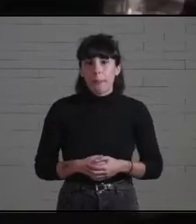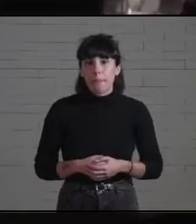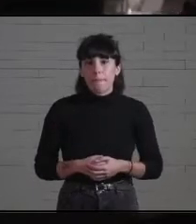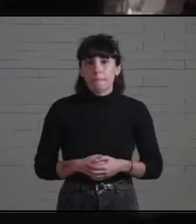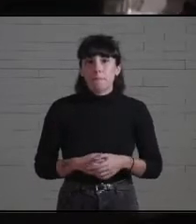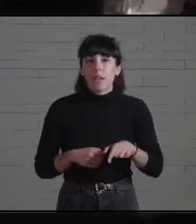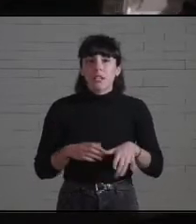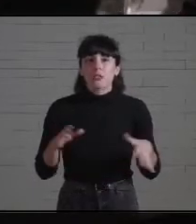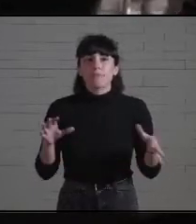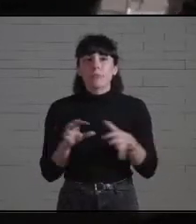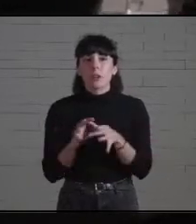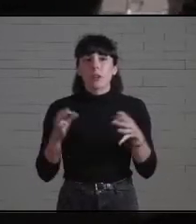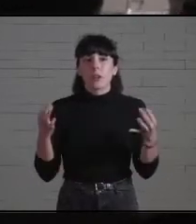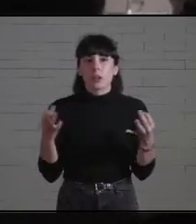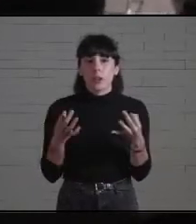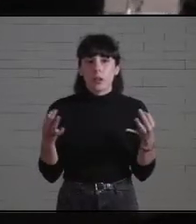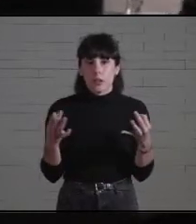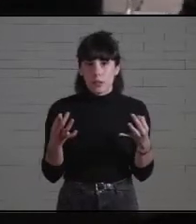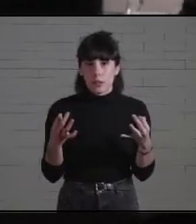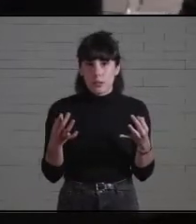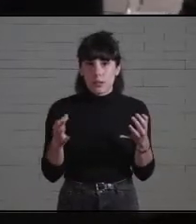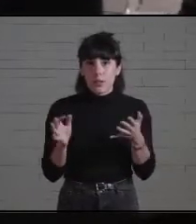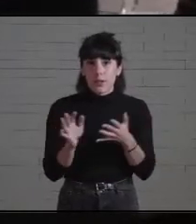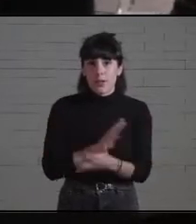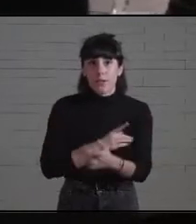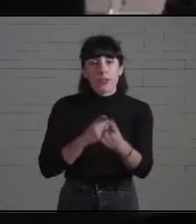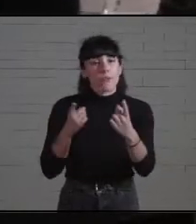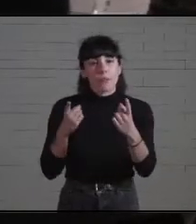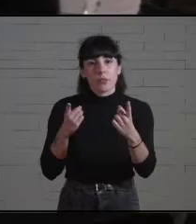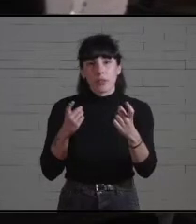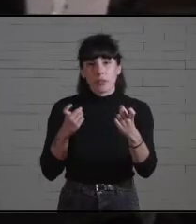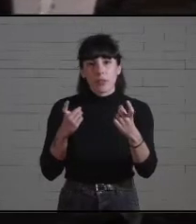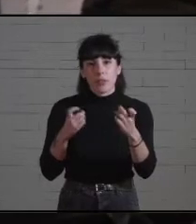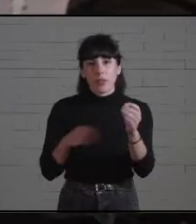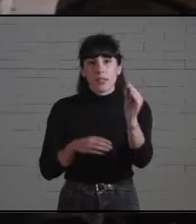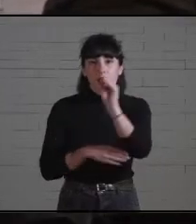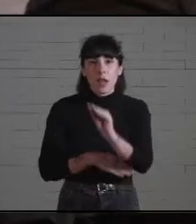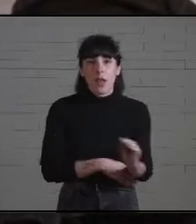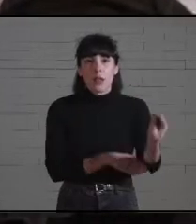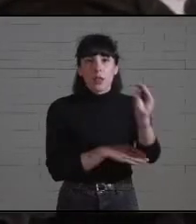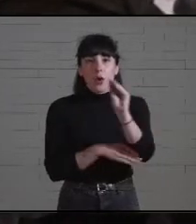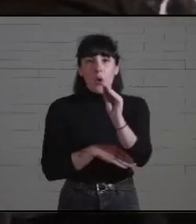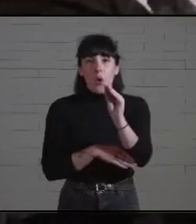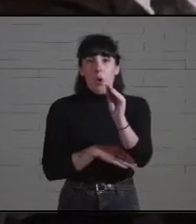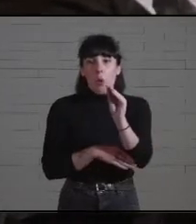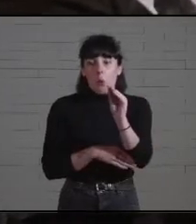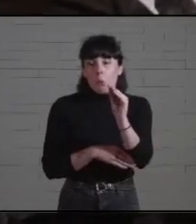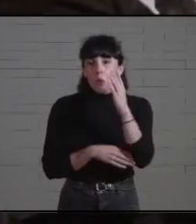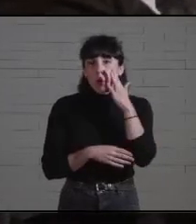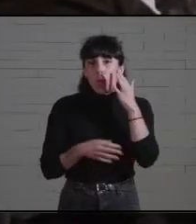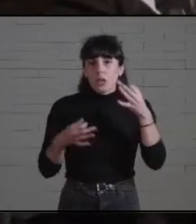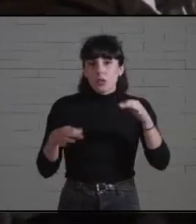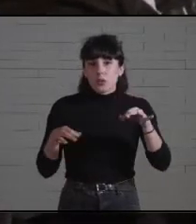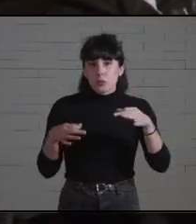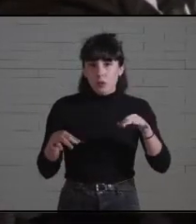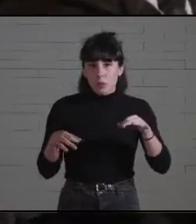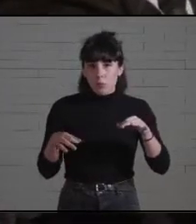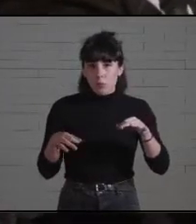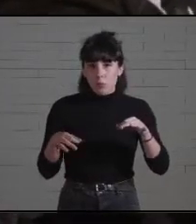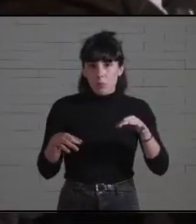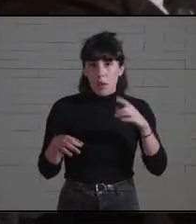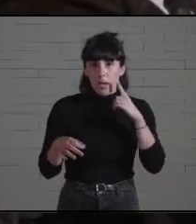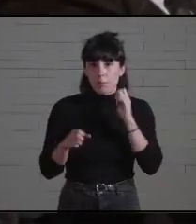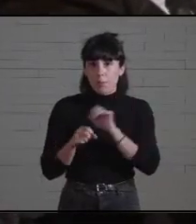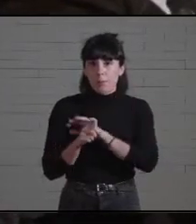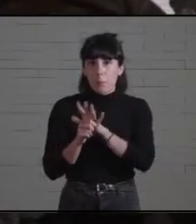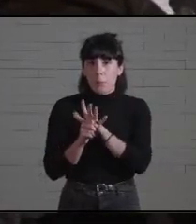¿Esto qué conlleva? Pues que hay una gran necesidad de cuidados informales que han aumentado durante la pandemia, como voy a mostrar